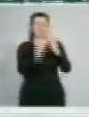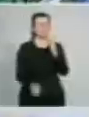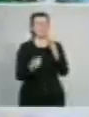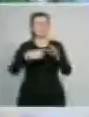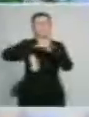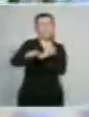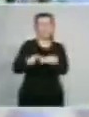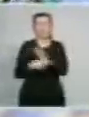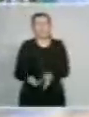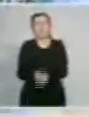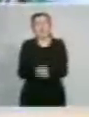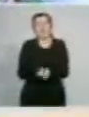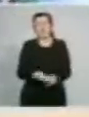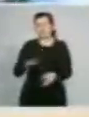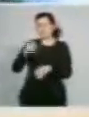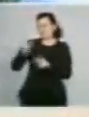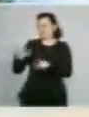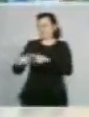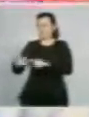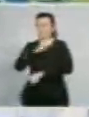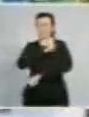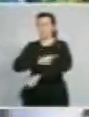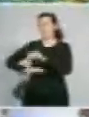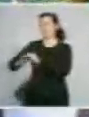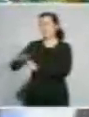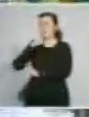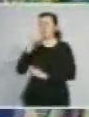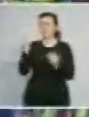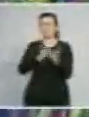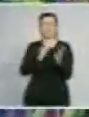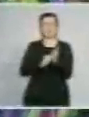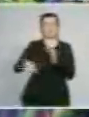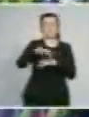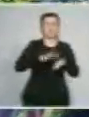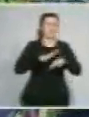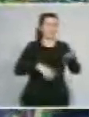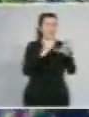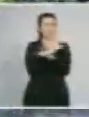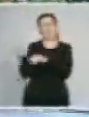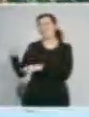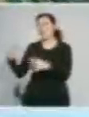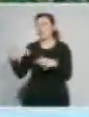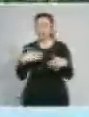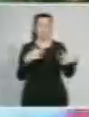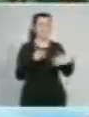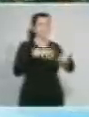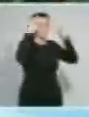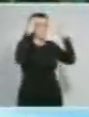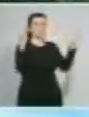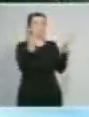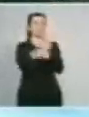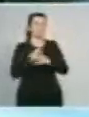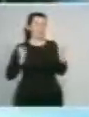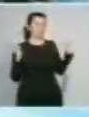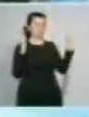también balonmano, pero es muy malo porque no tiene en nuestro barrio ningún sitio para jugar. Todos han